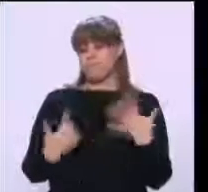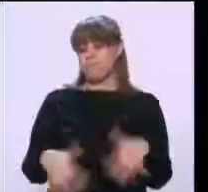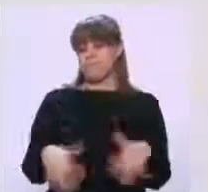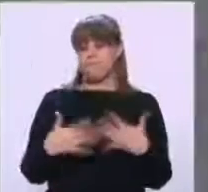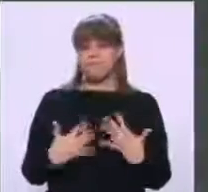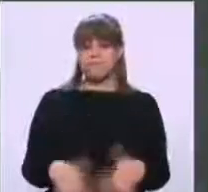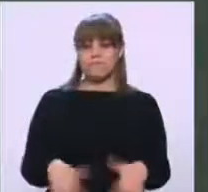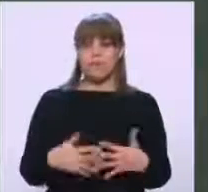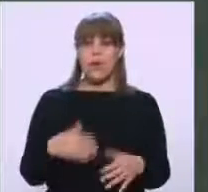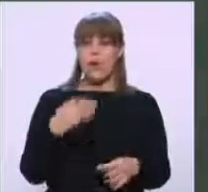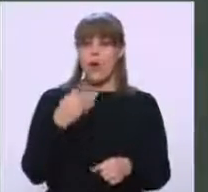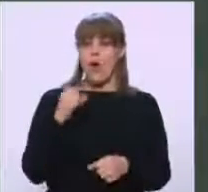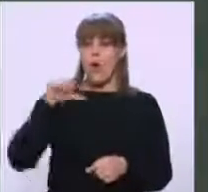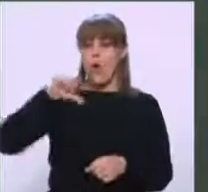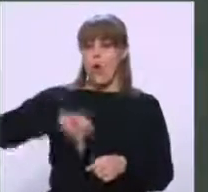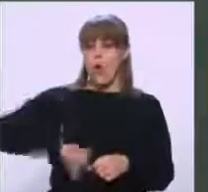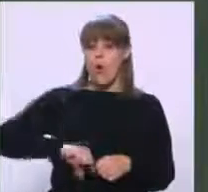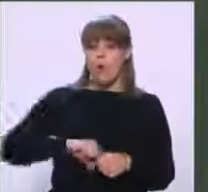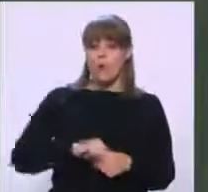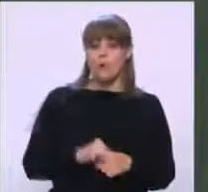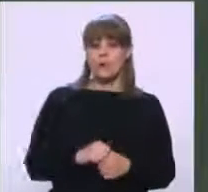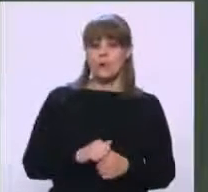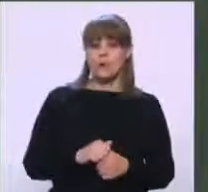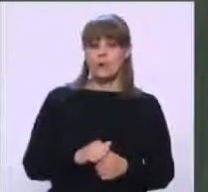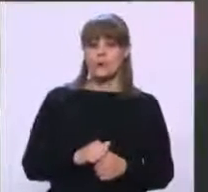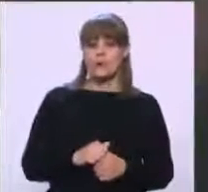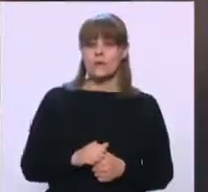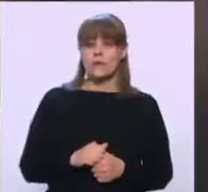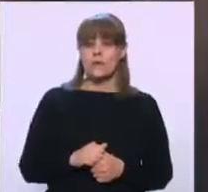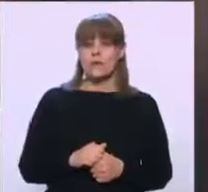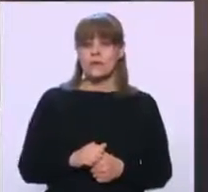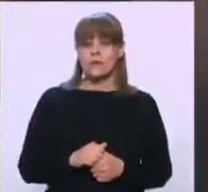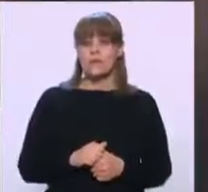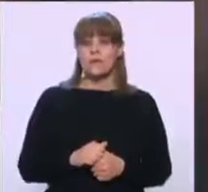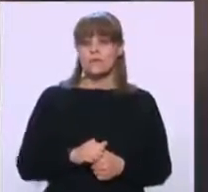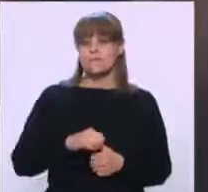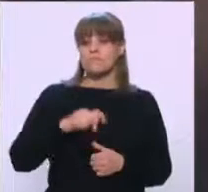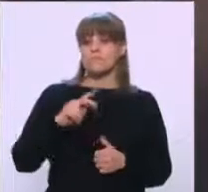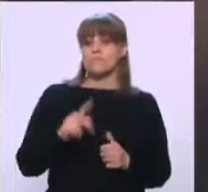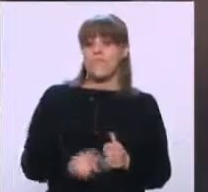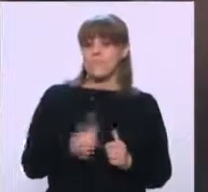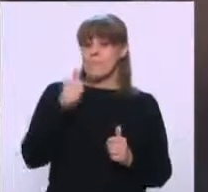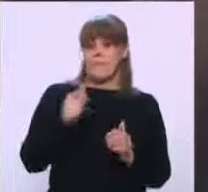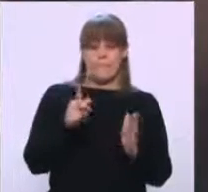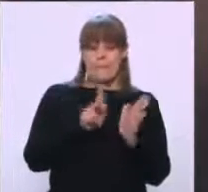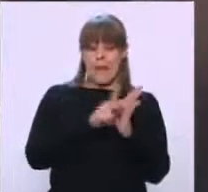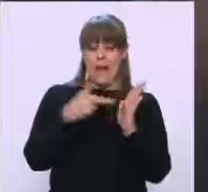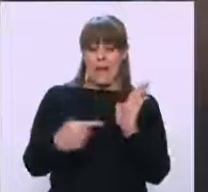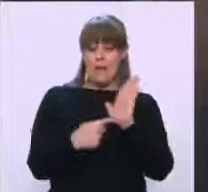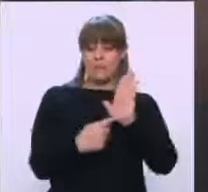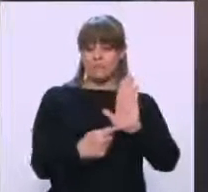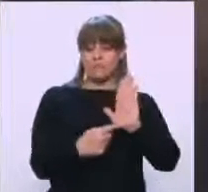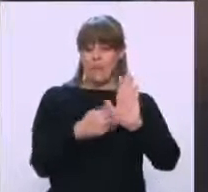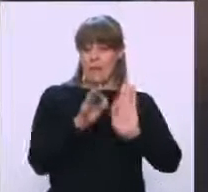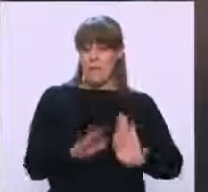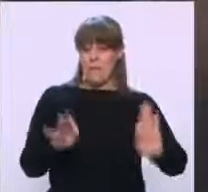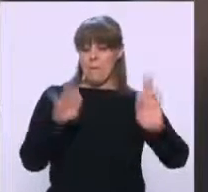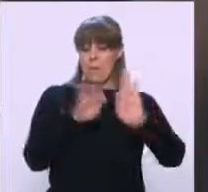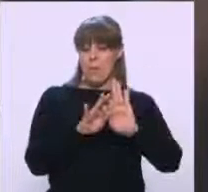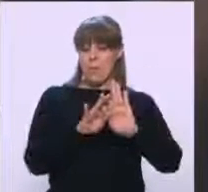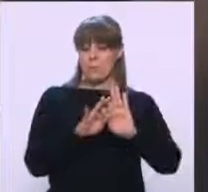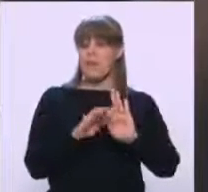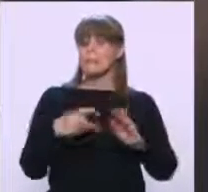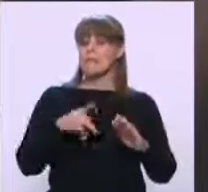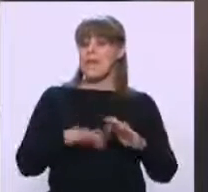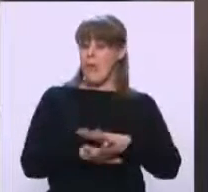Se dio uno de esos episodios en los que se presentó un titular de alto impacto en primera plana de un periódico, al parecer con poco